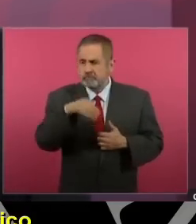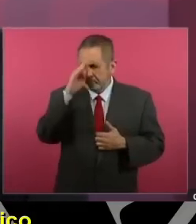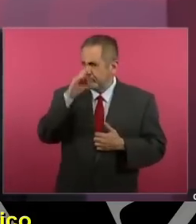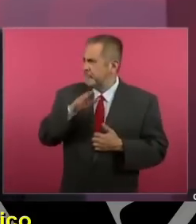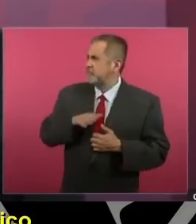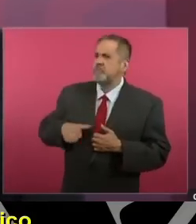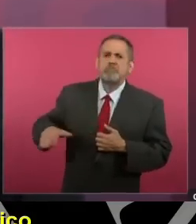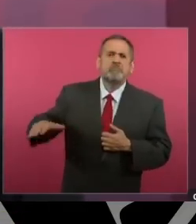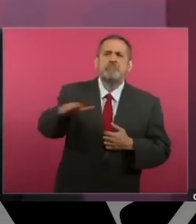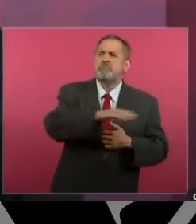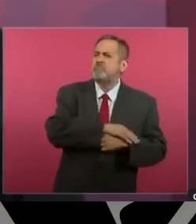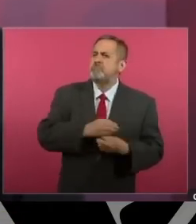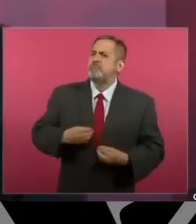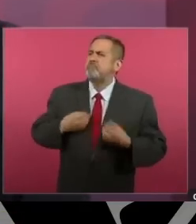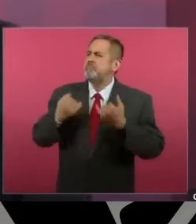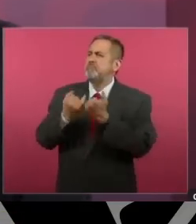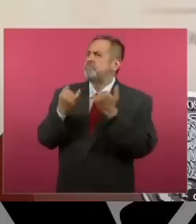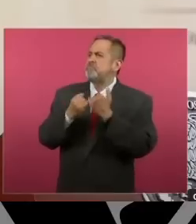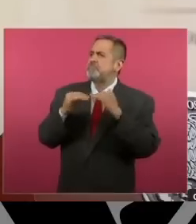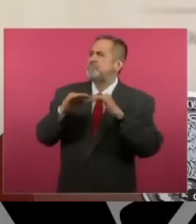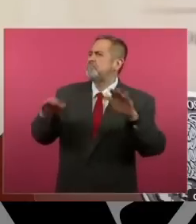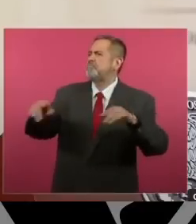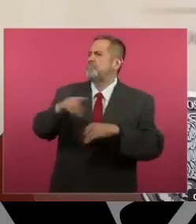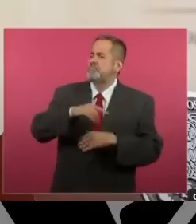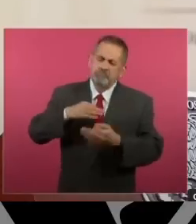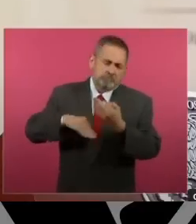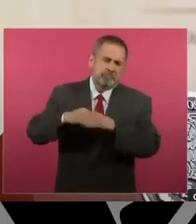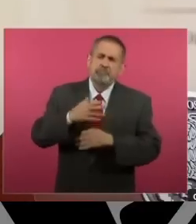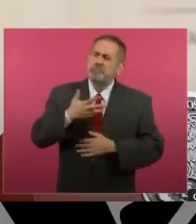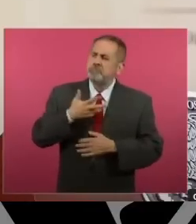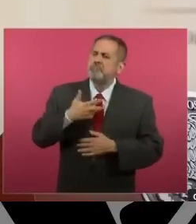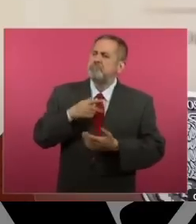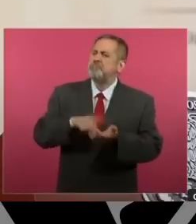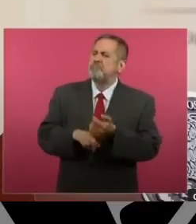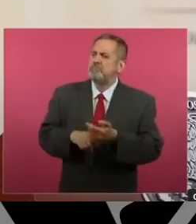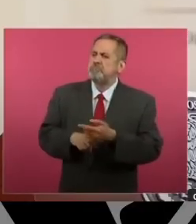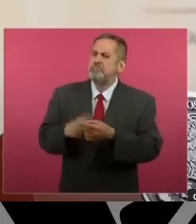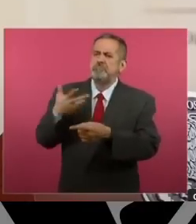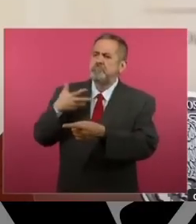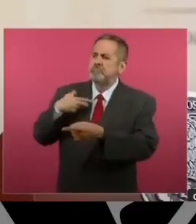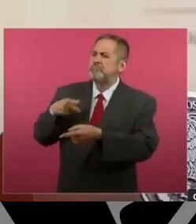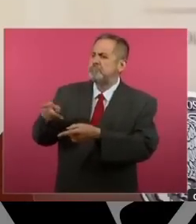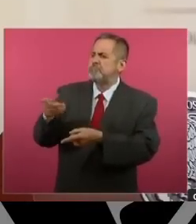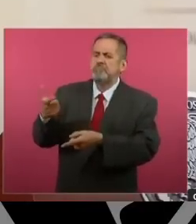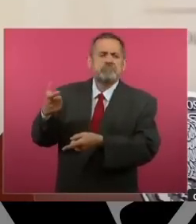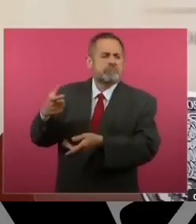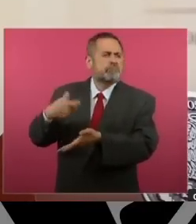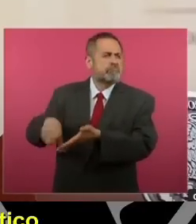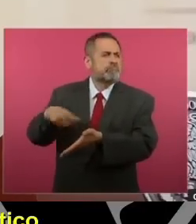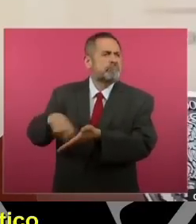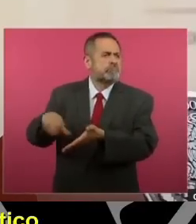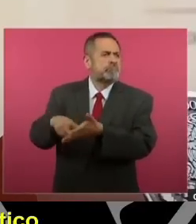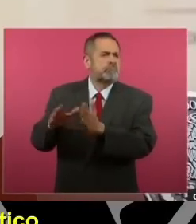ellos que todos tienen para comprar libros